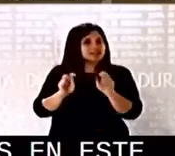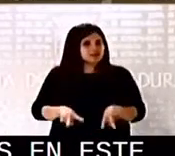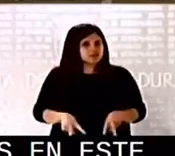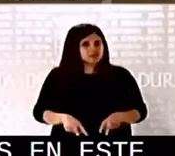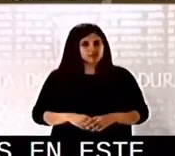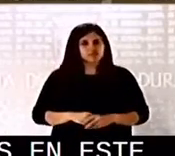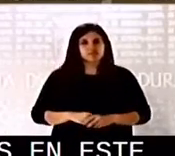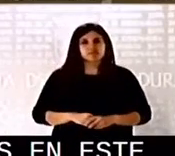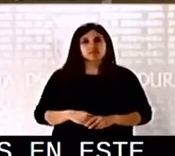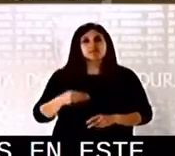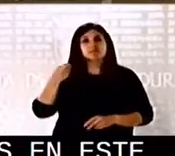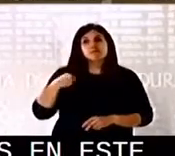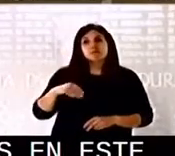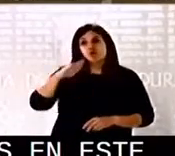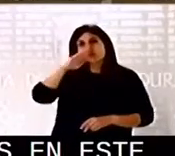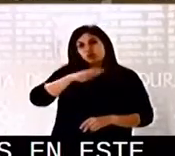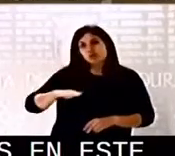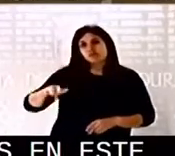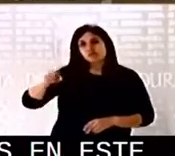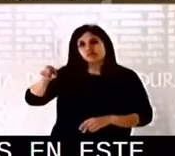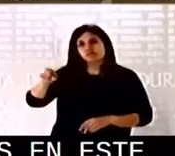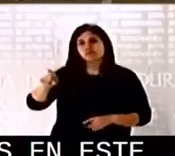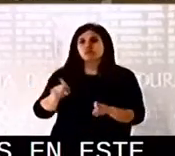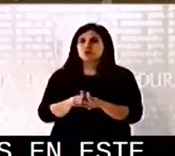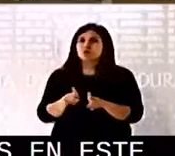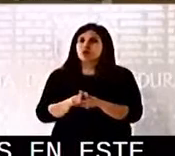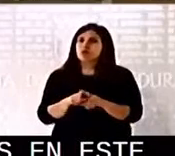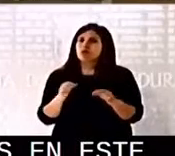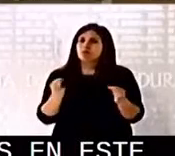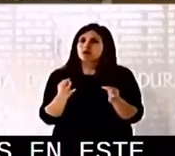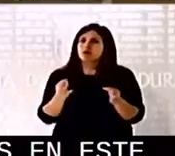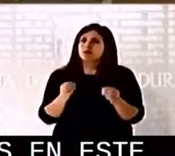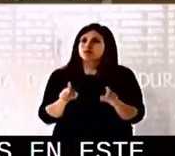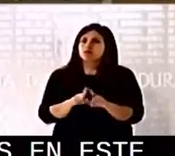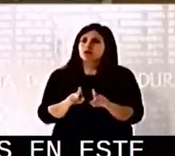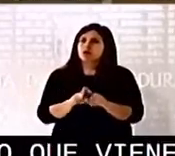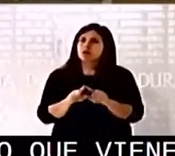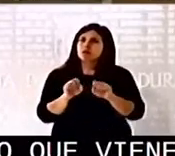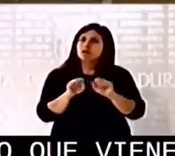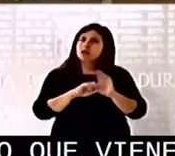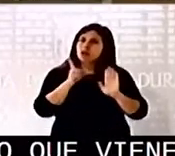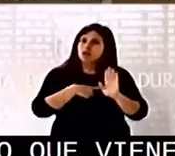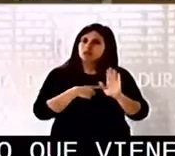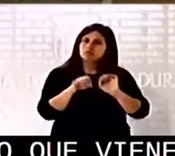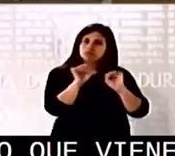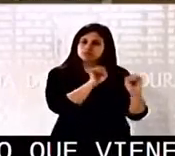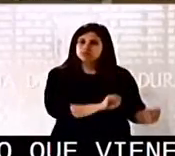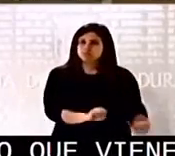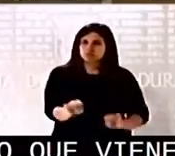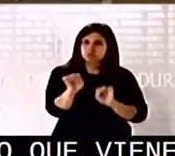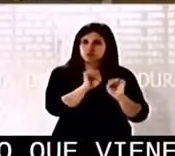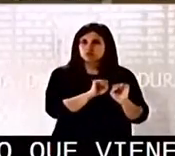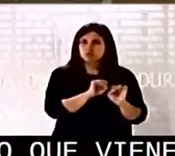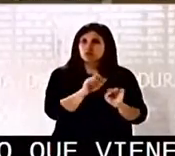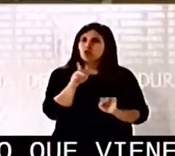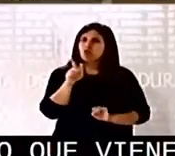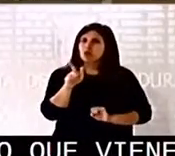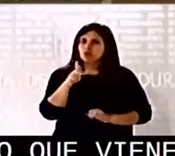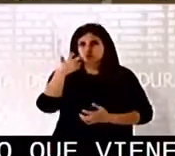a los que le tiene que proteger lo que viene regulado en ley y los derechos